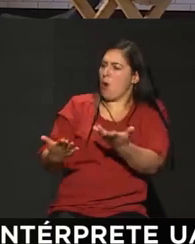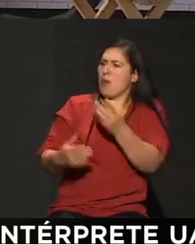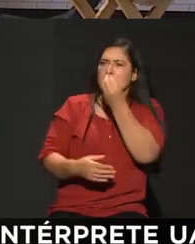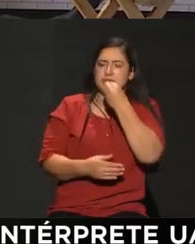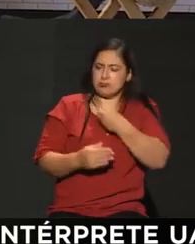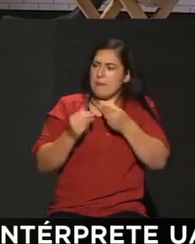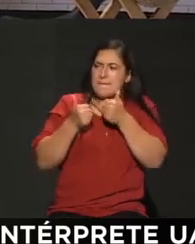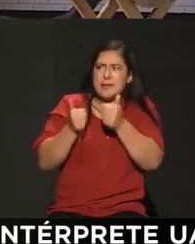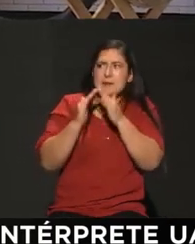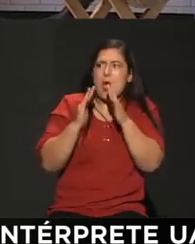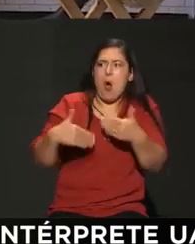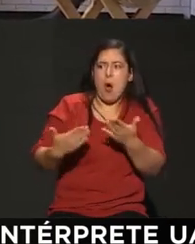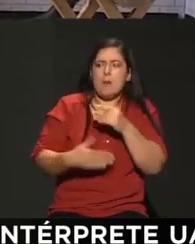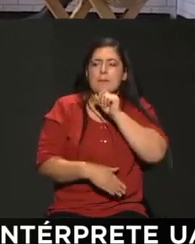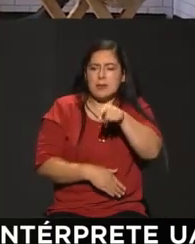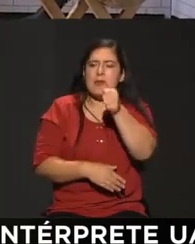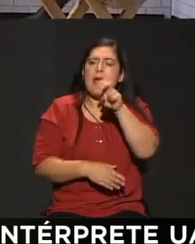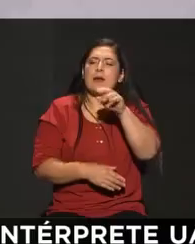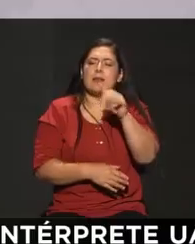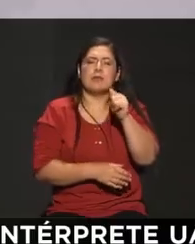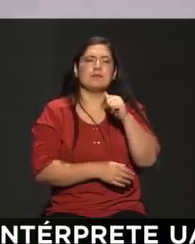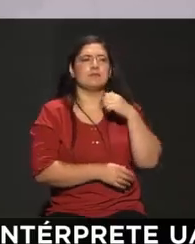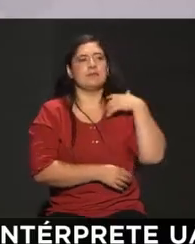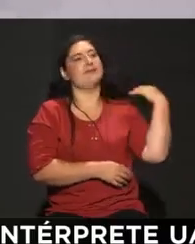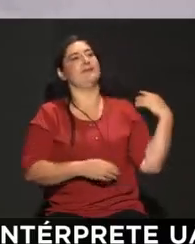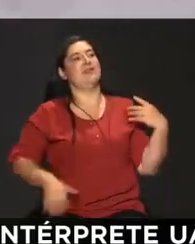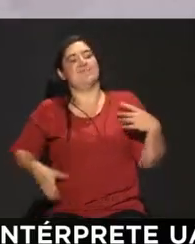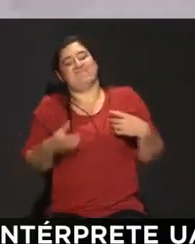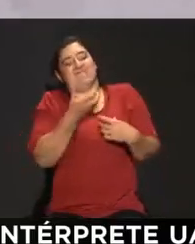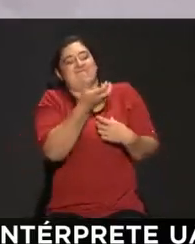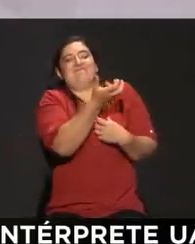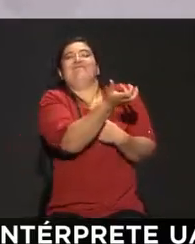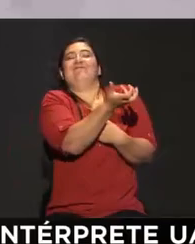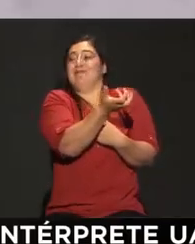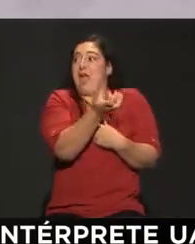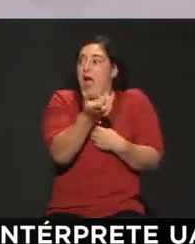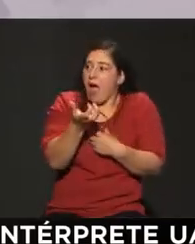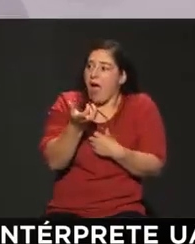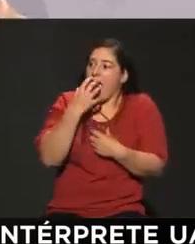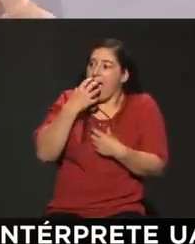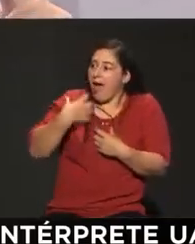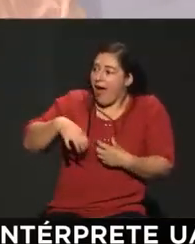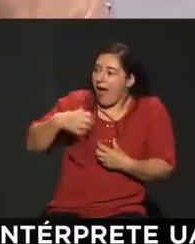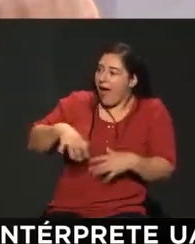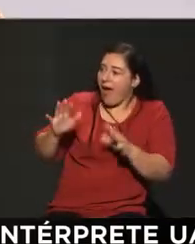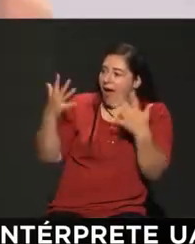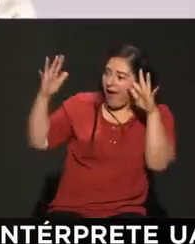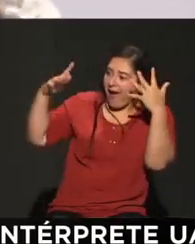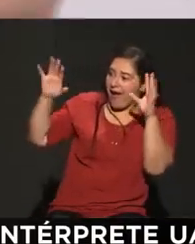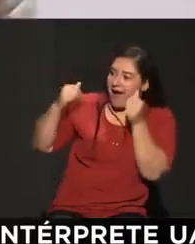casa? Anita. Una buena alimentación. ¡Ah! Muy bien.